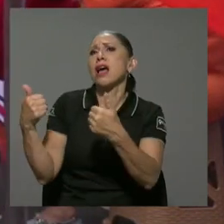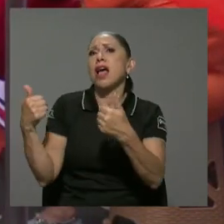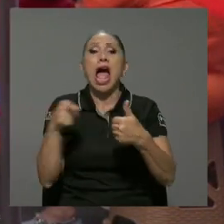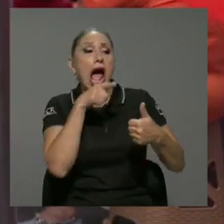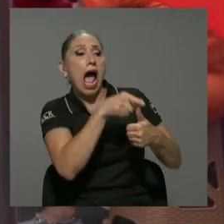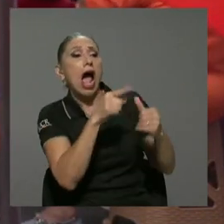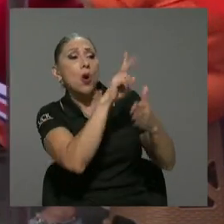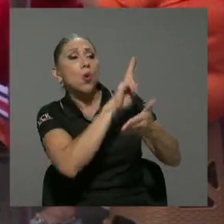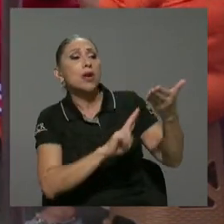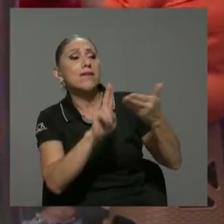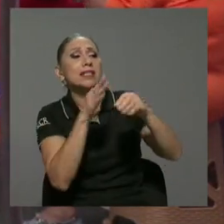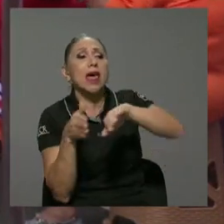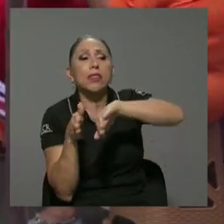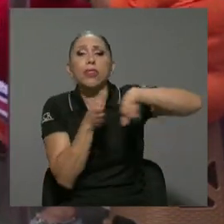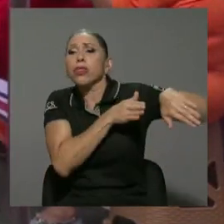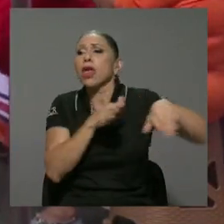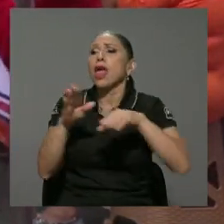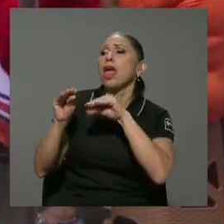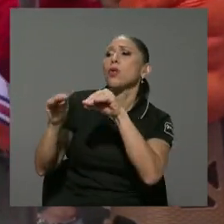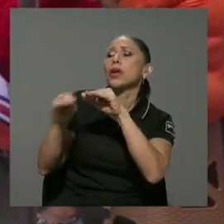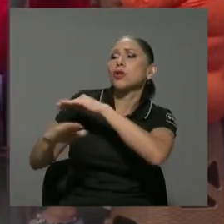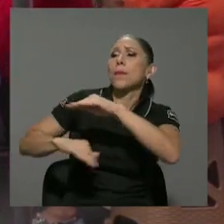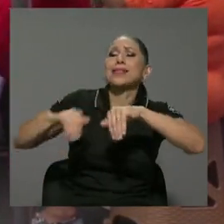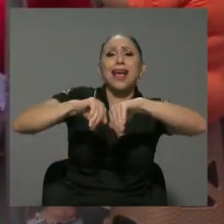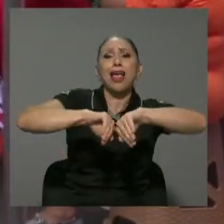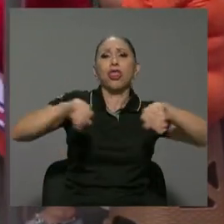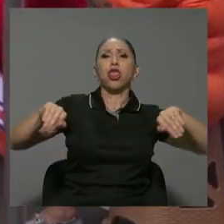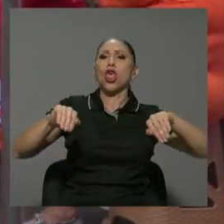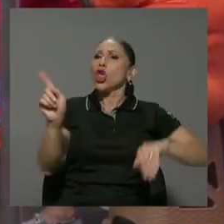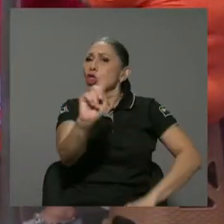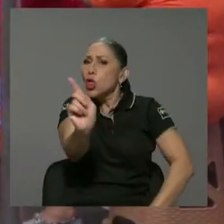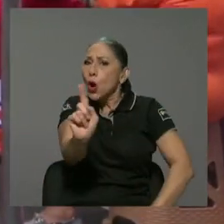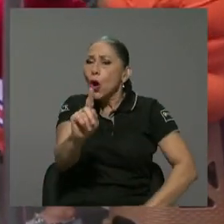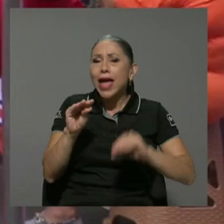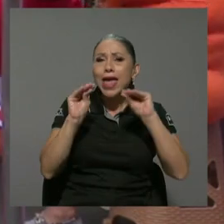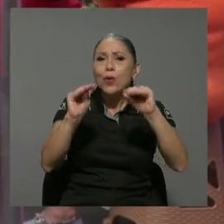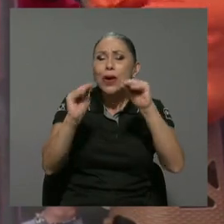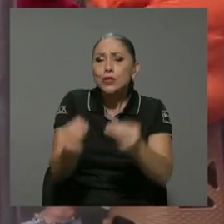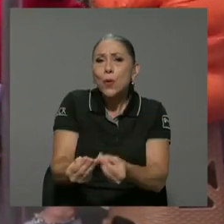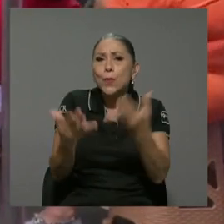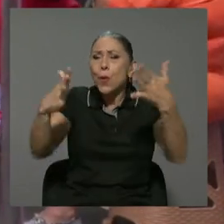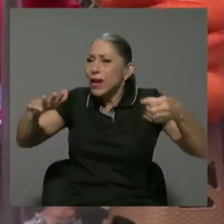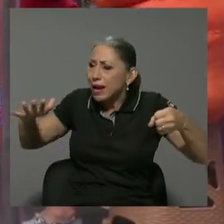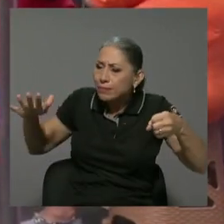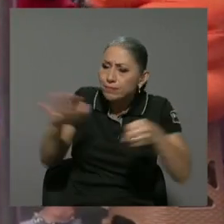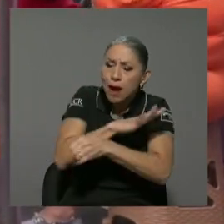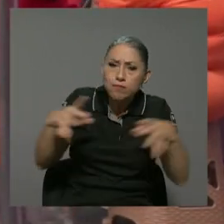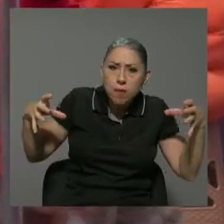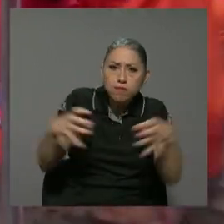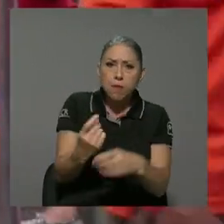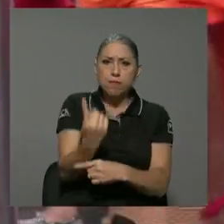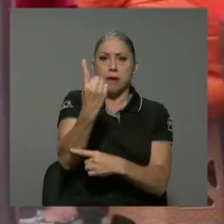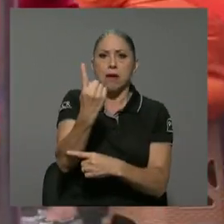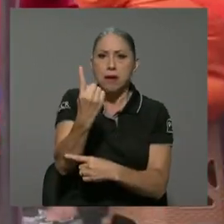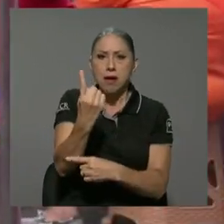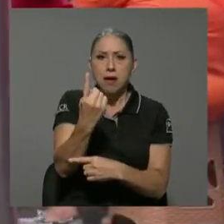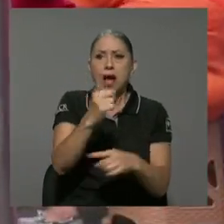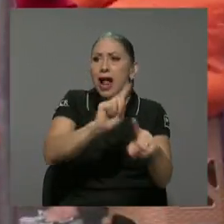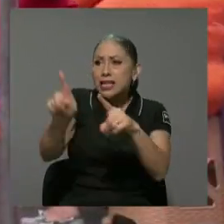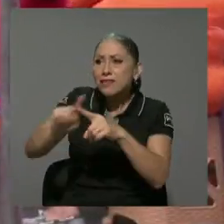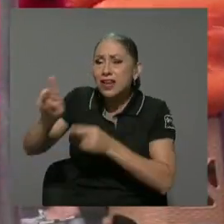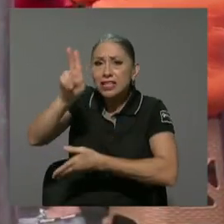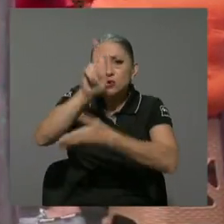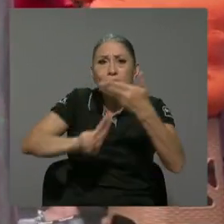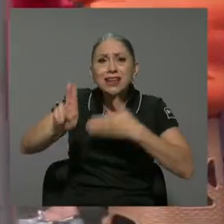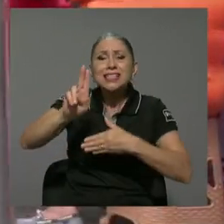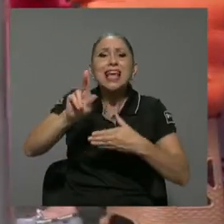es la educación básica. No, señor, la educación pública es integral. A las universidades pues van nuestros niños,